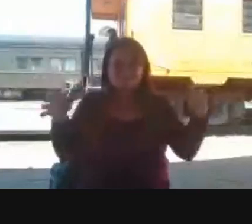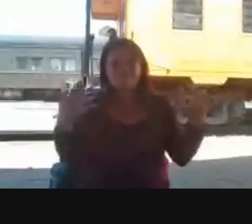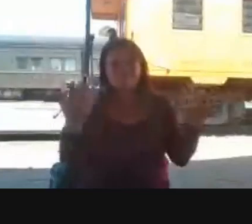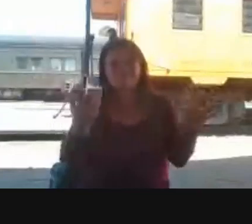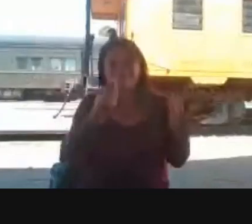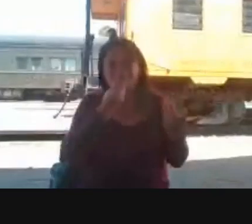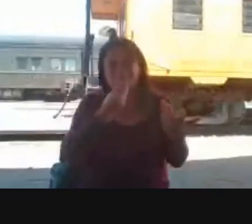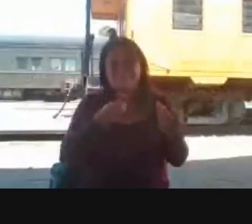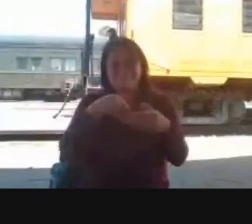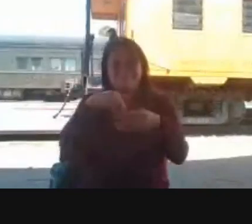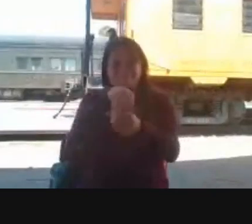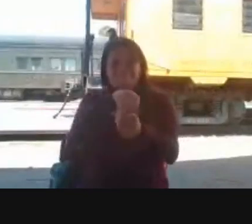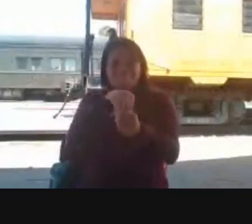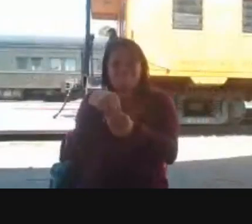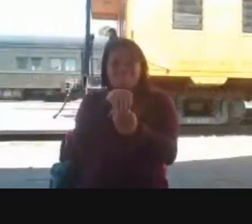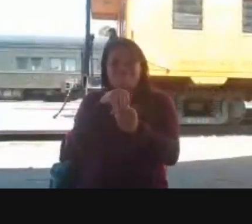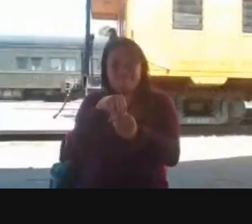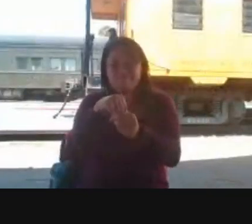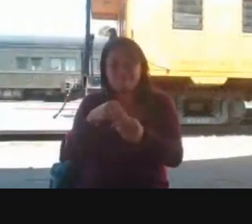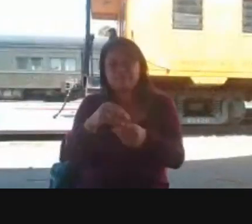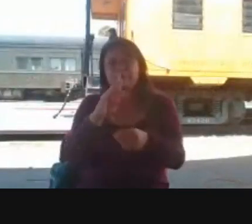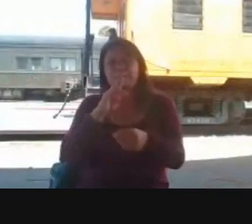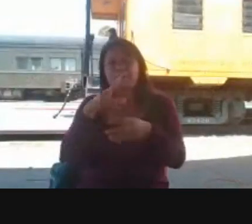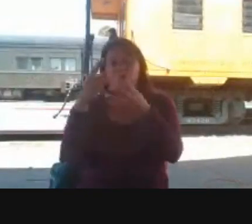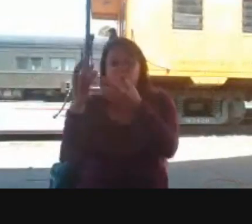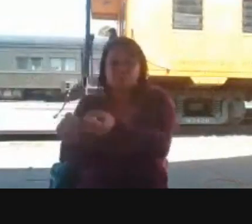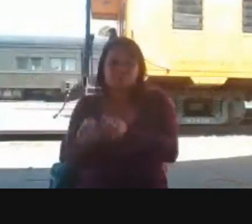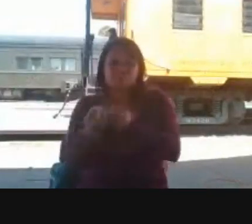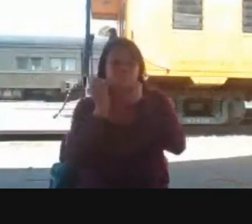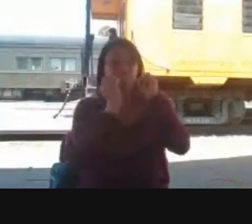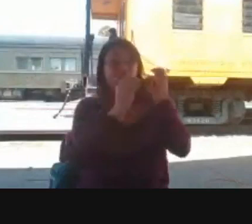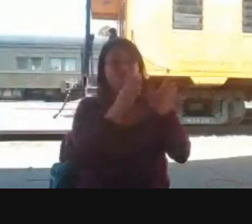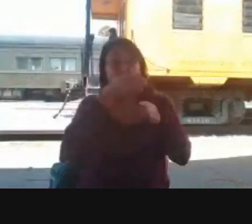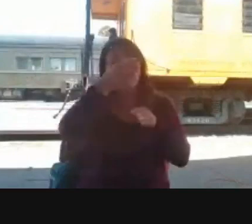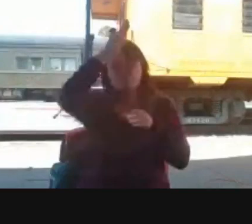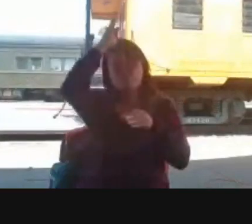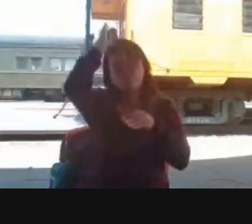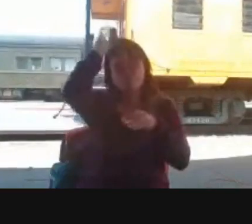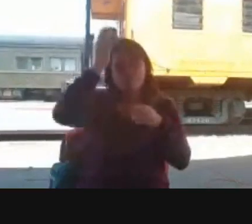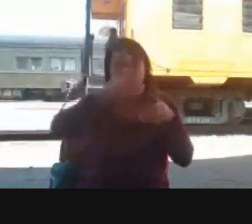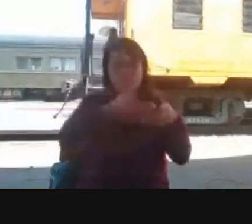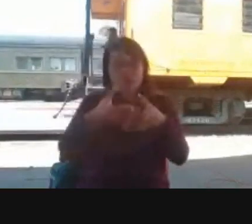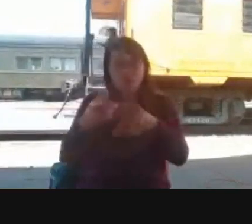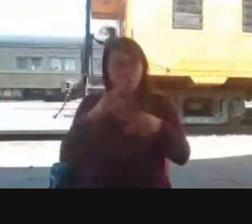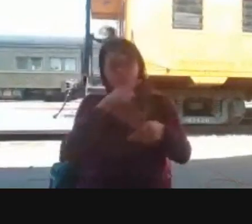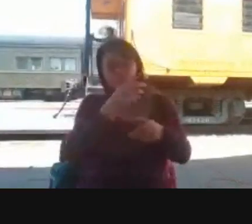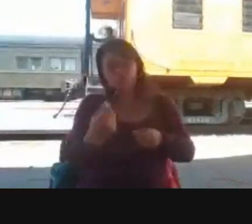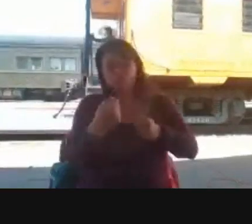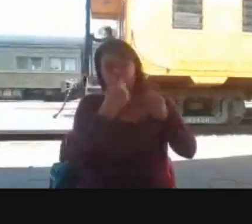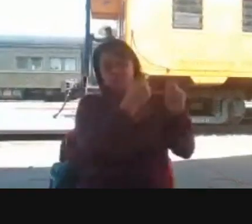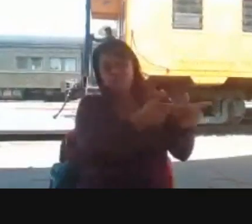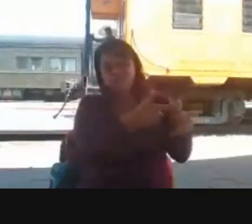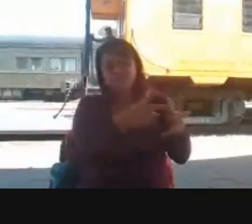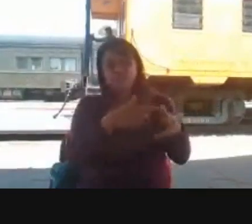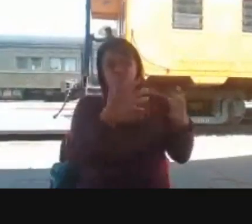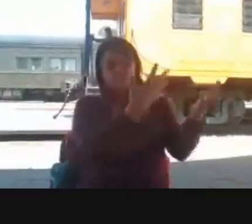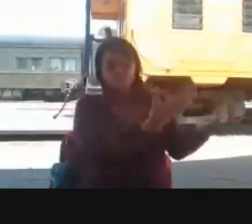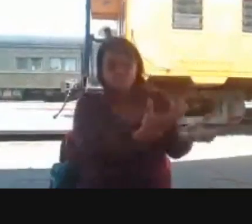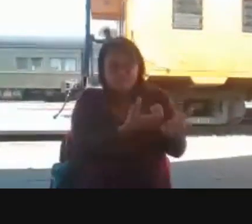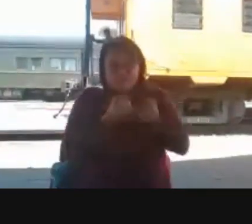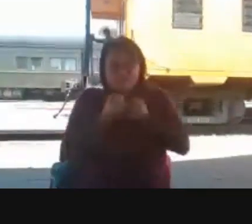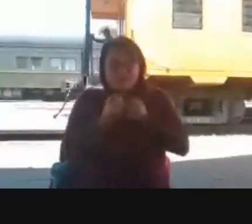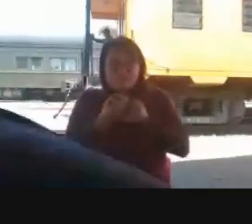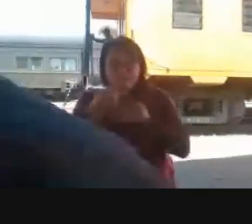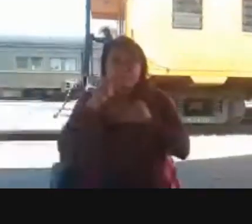por la puerta de la jaula. La entregaron a bomberos en esa ocasión, bomberos la canalizó, la sacamos y la lechuza ya no se podía parar. No podía